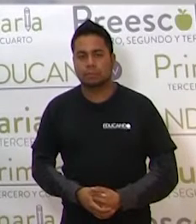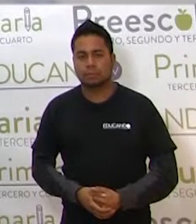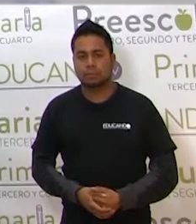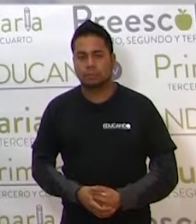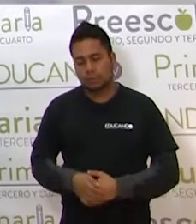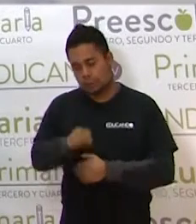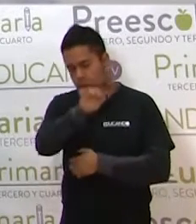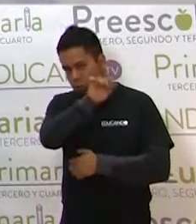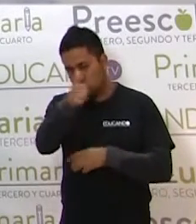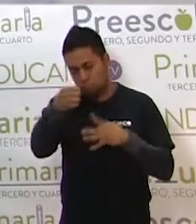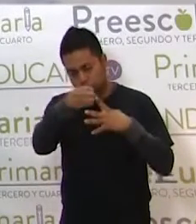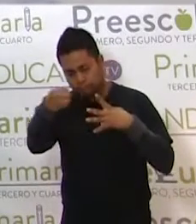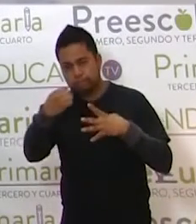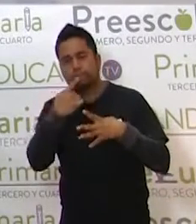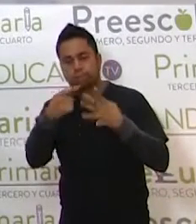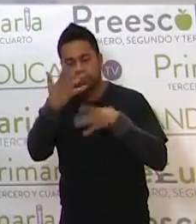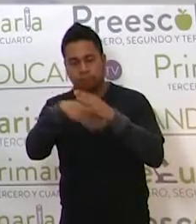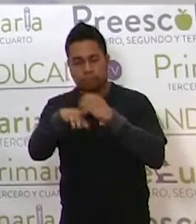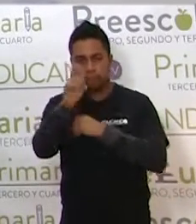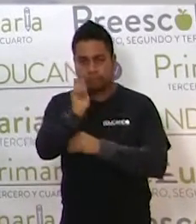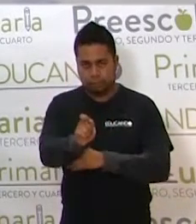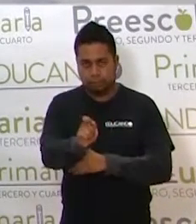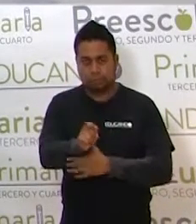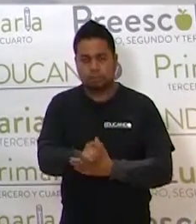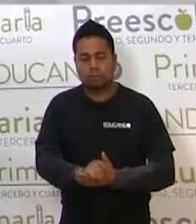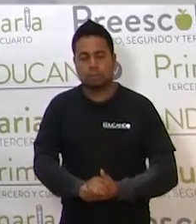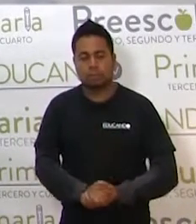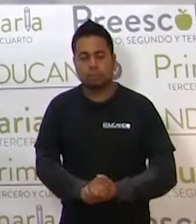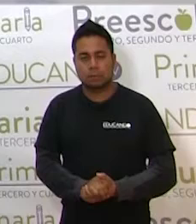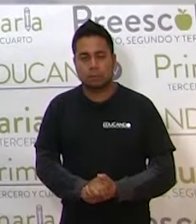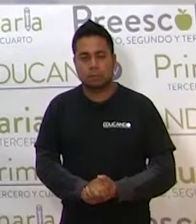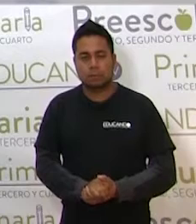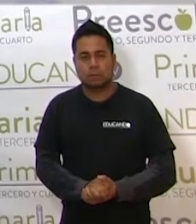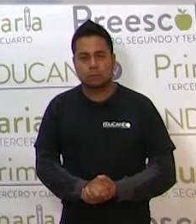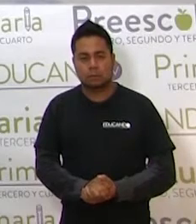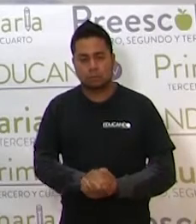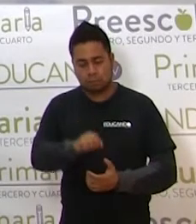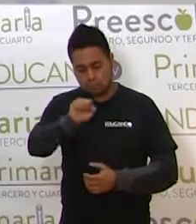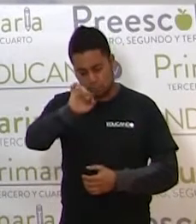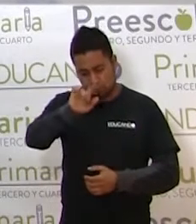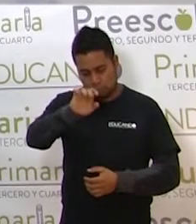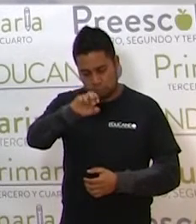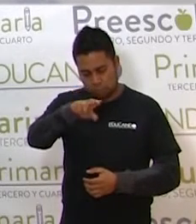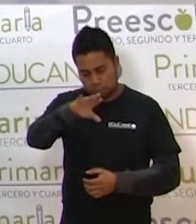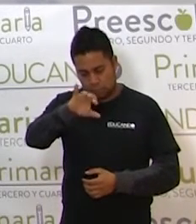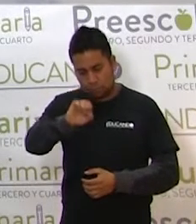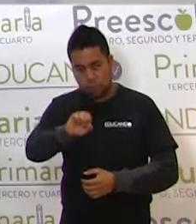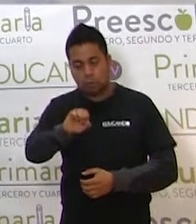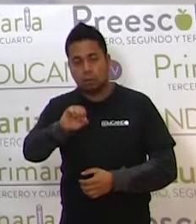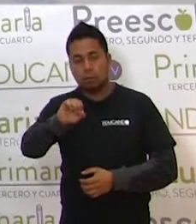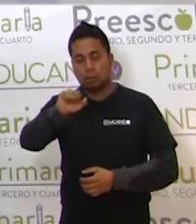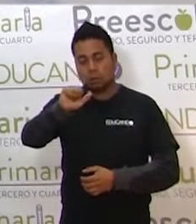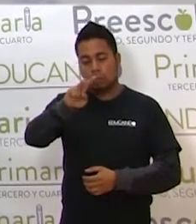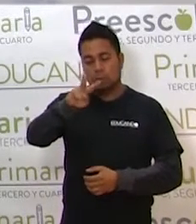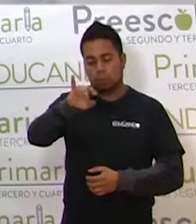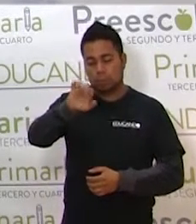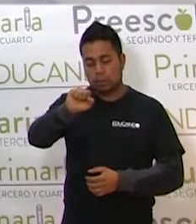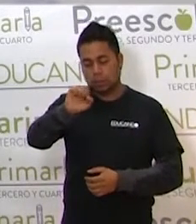otro verso que dice silencio avises o amenaces